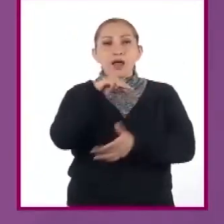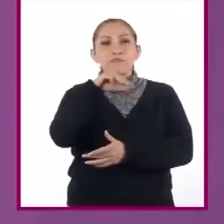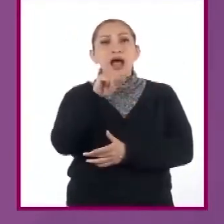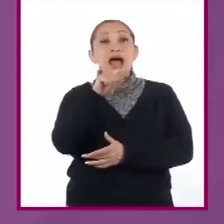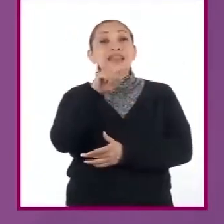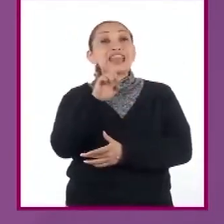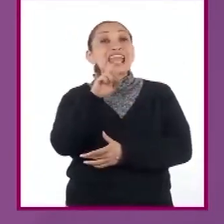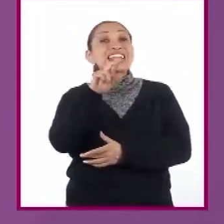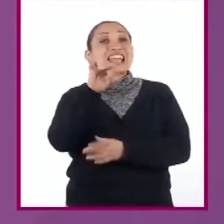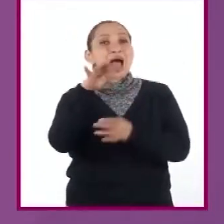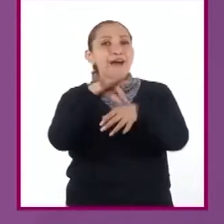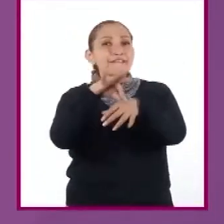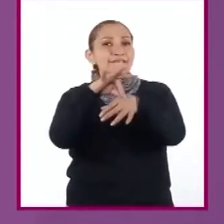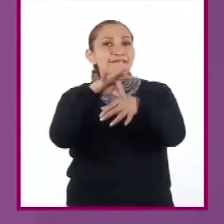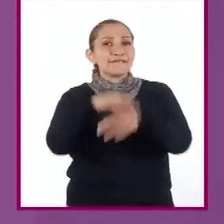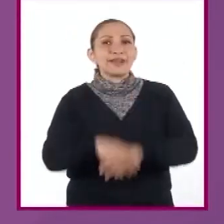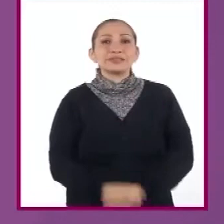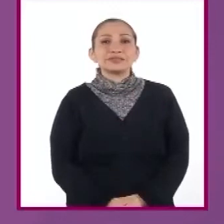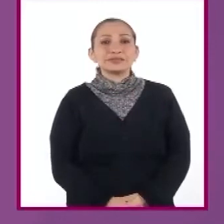materia.